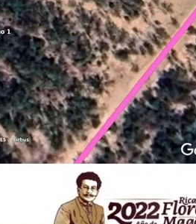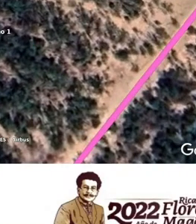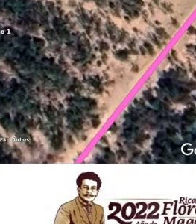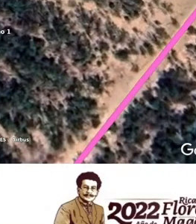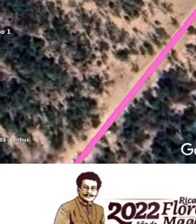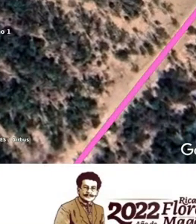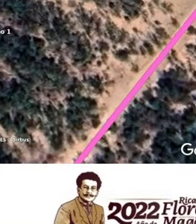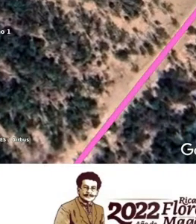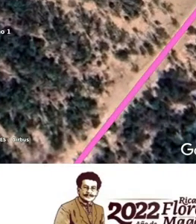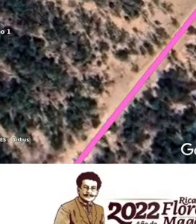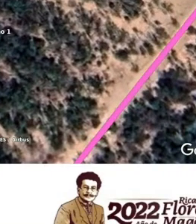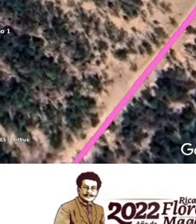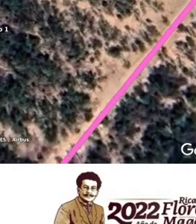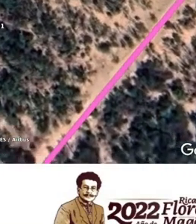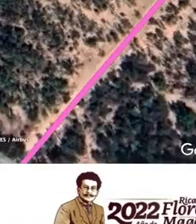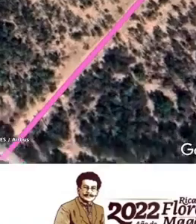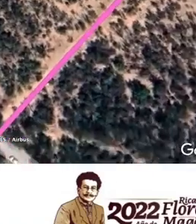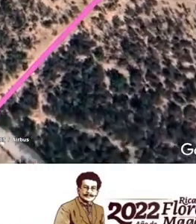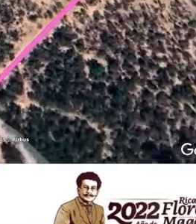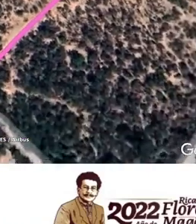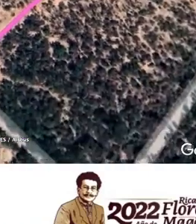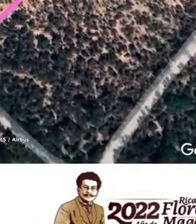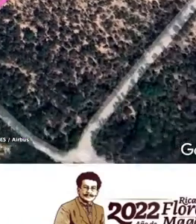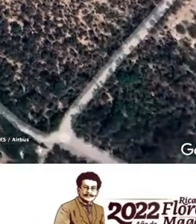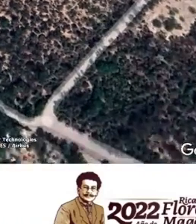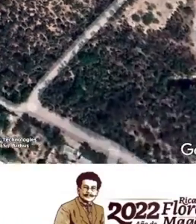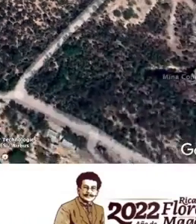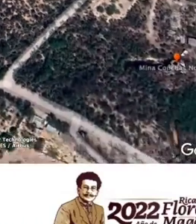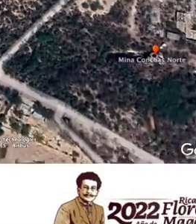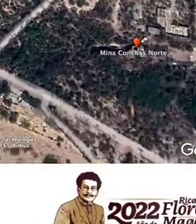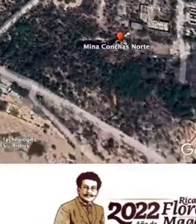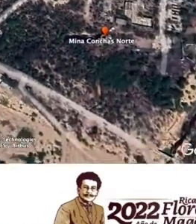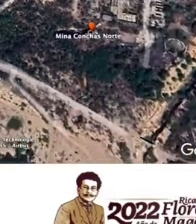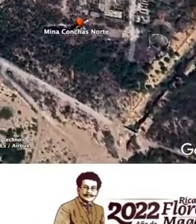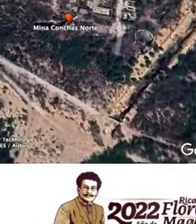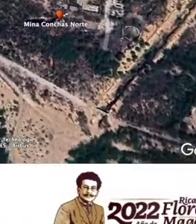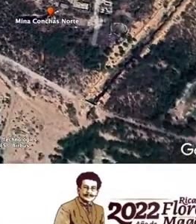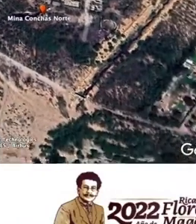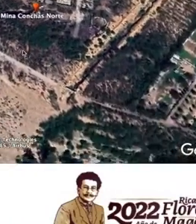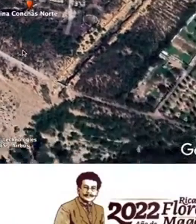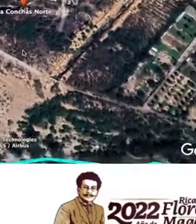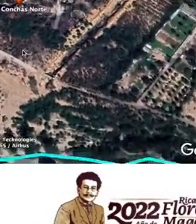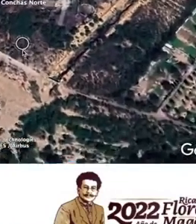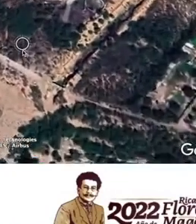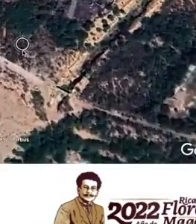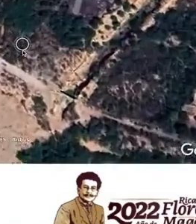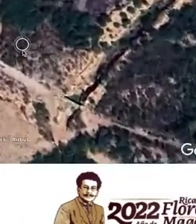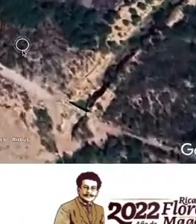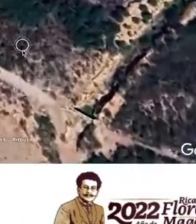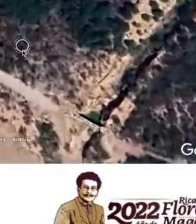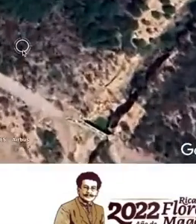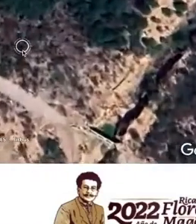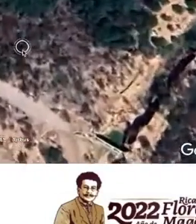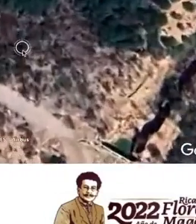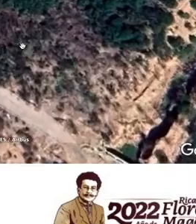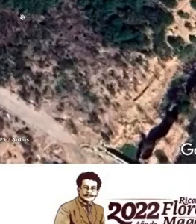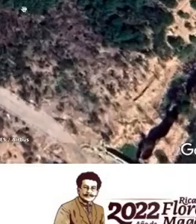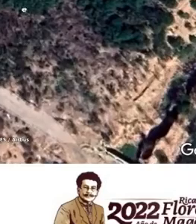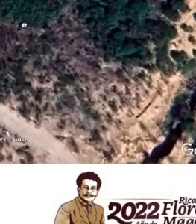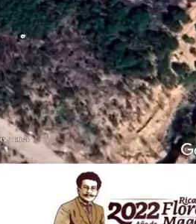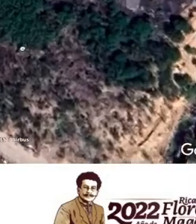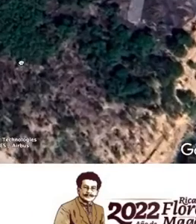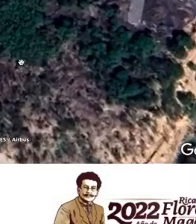bombeo existentes. Se aprecia la mina denominada Conchas Norte, la cual se presume